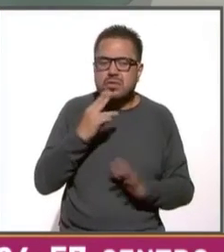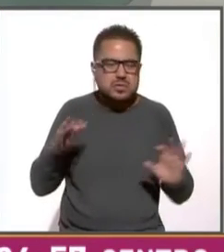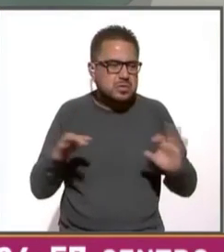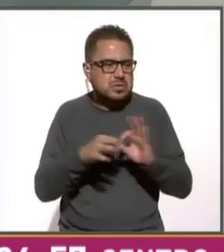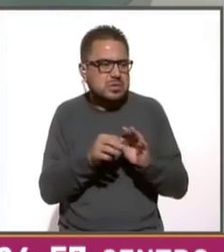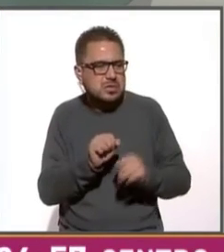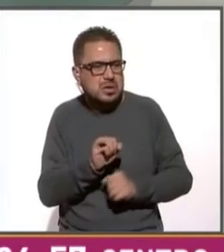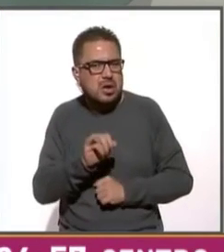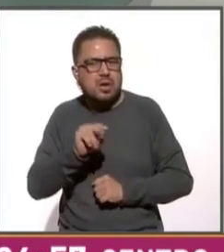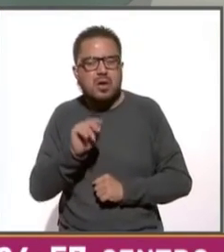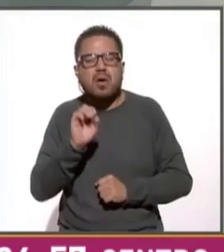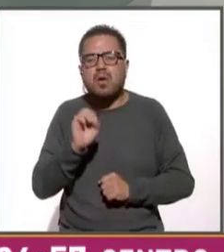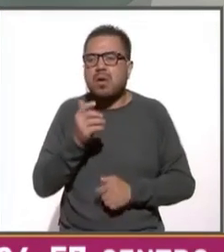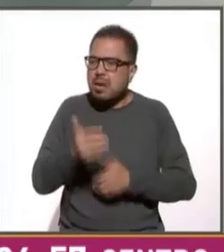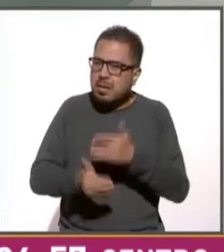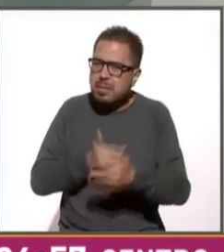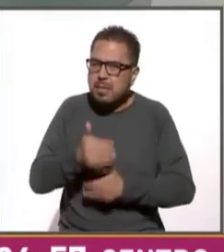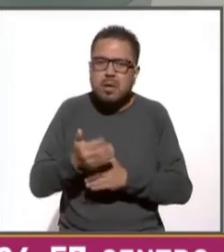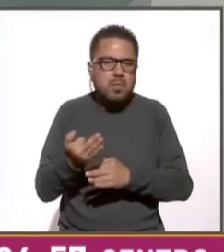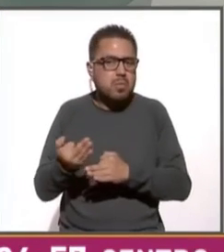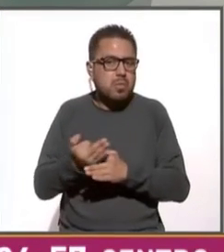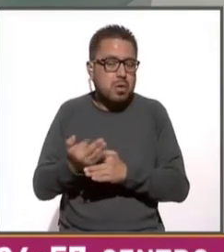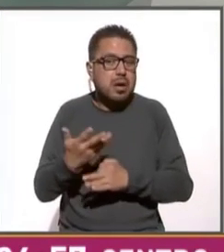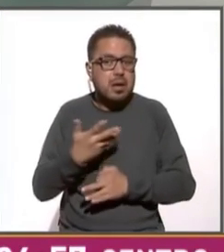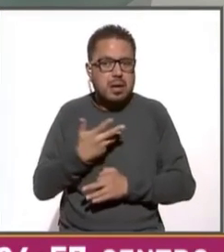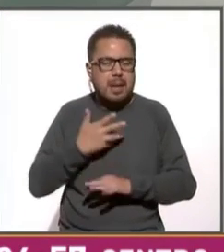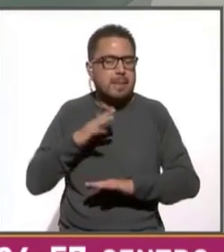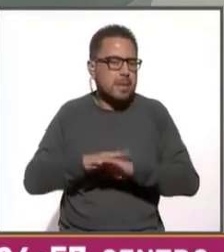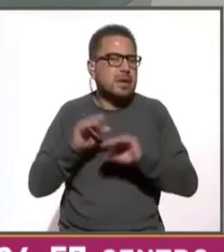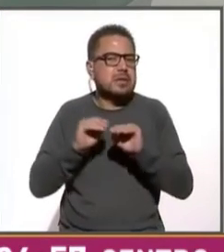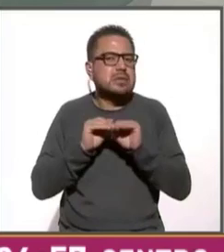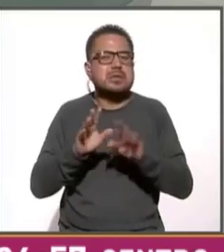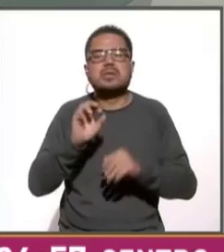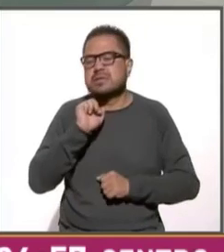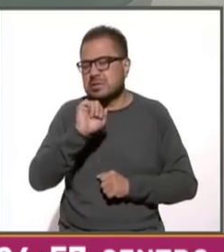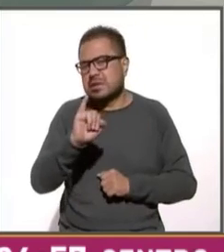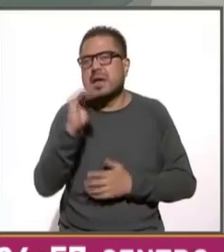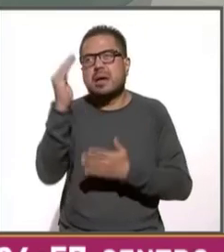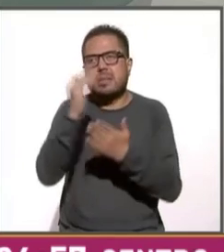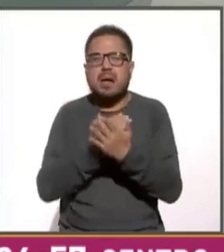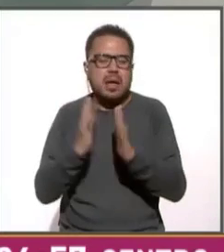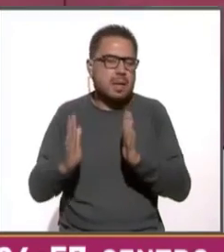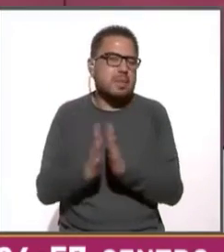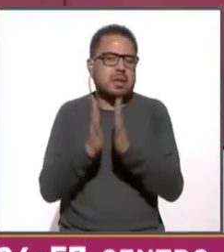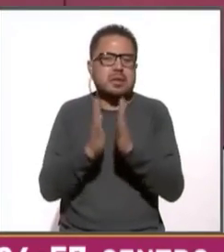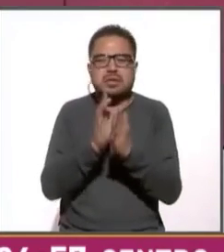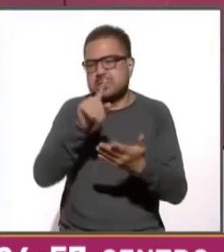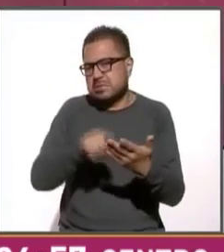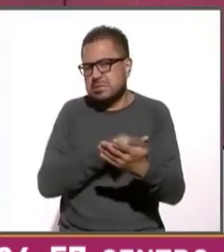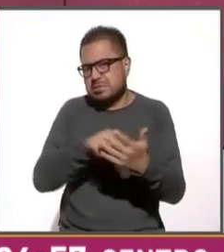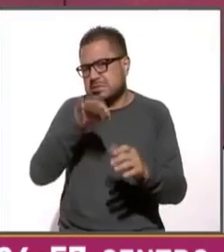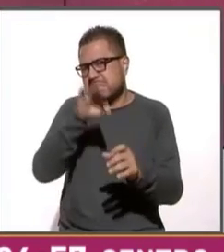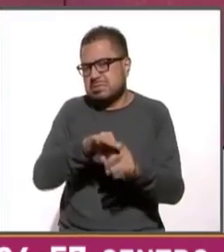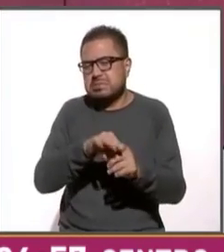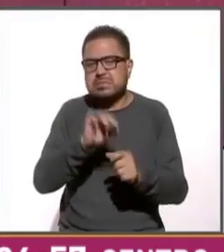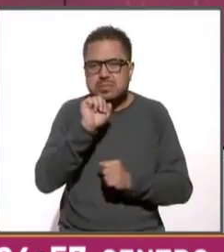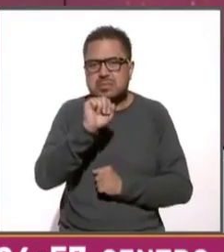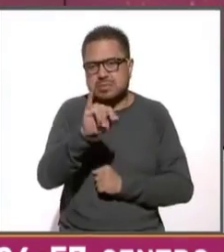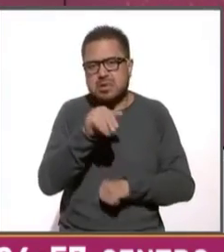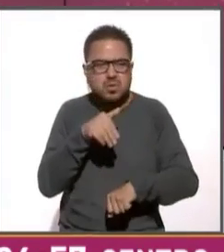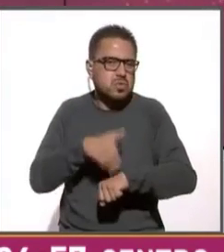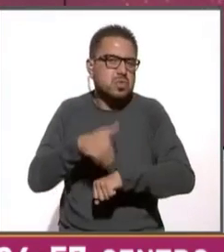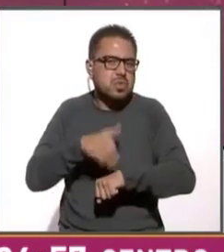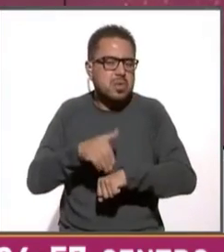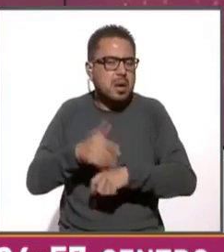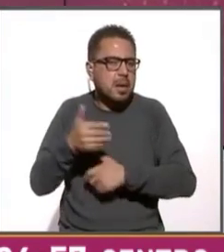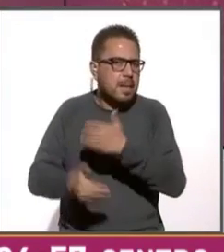alianza o no? ¿O hay un avance de Morena? Creo que lo más claro es sí, hubo baja participación, elecciones locales, y sí podemos decir que en números hubo